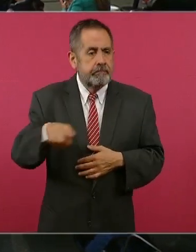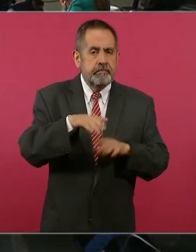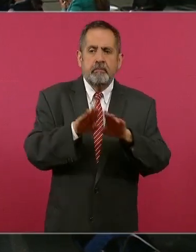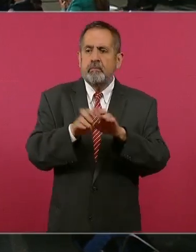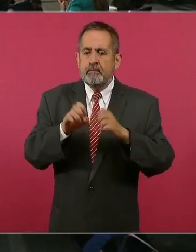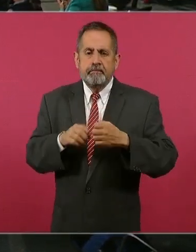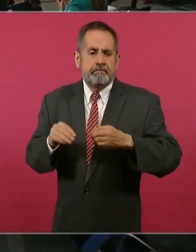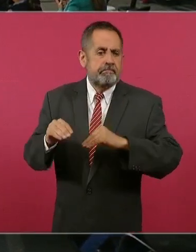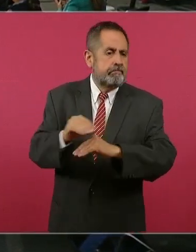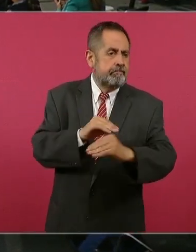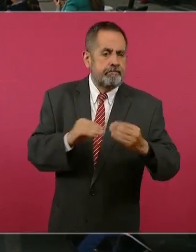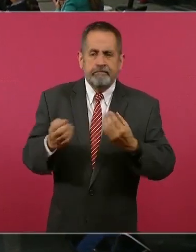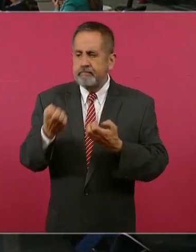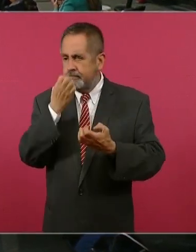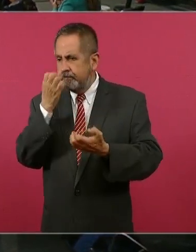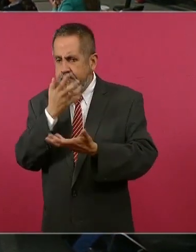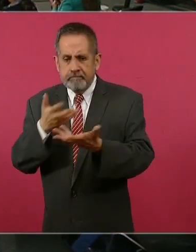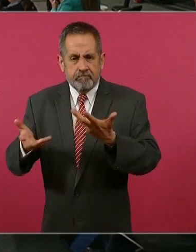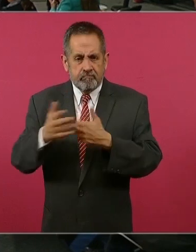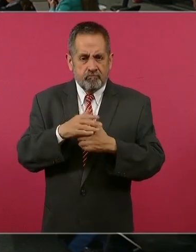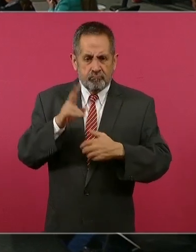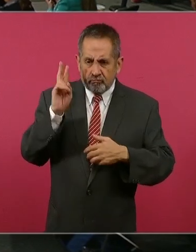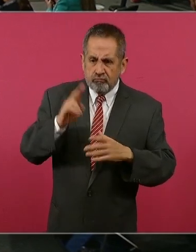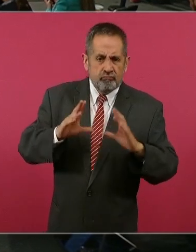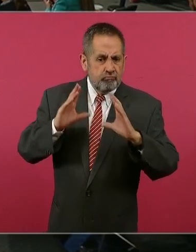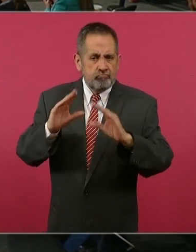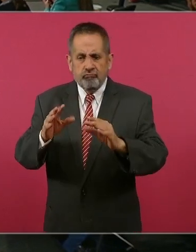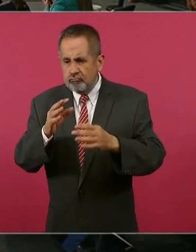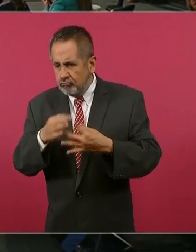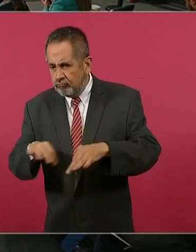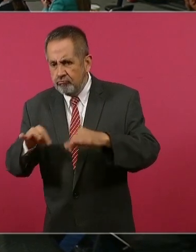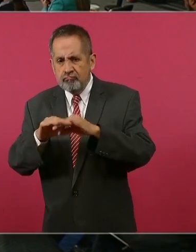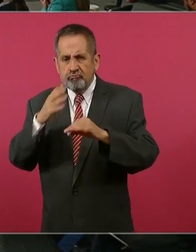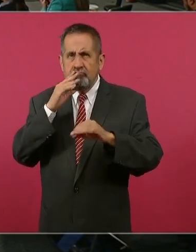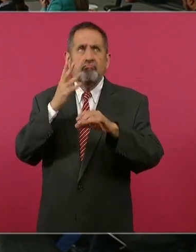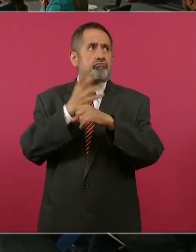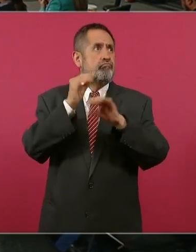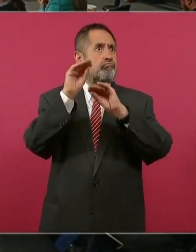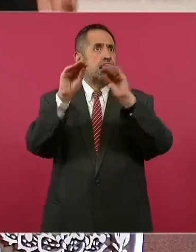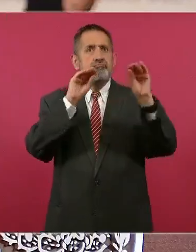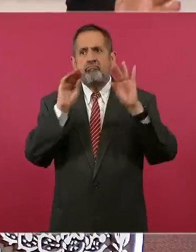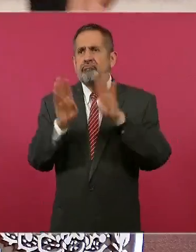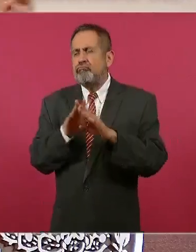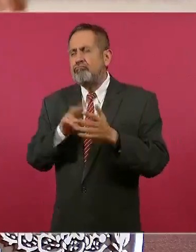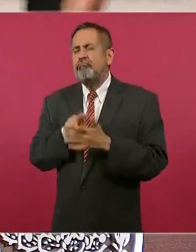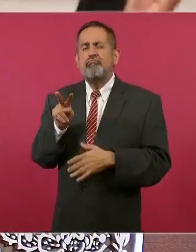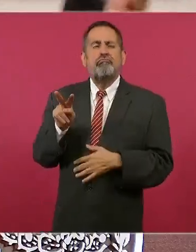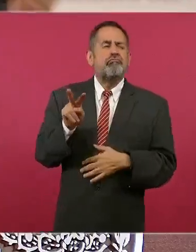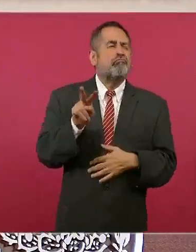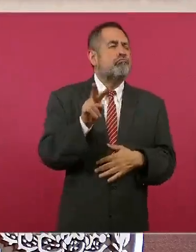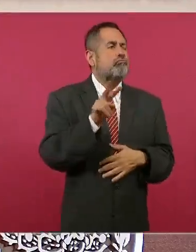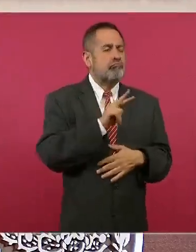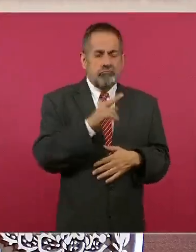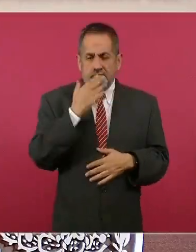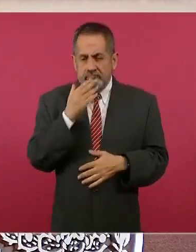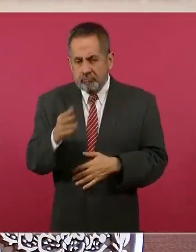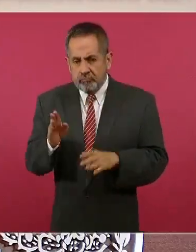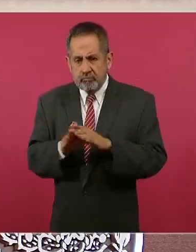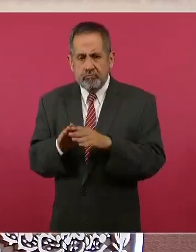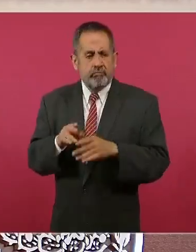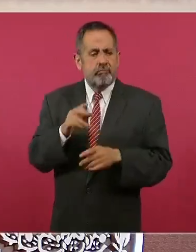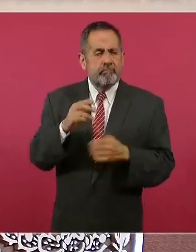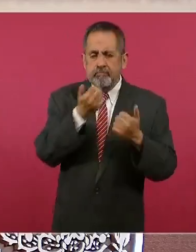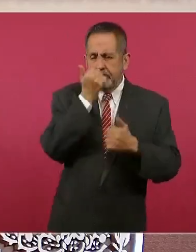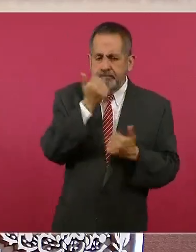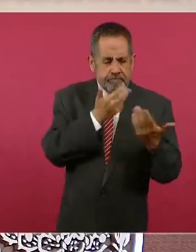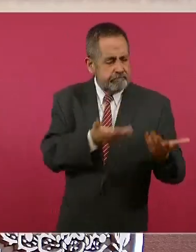la dinámica escolar, si está alfabetizado, cómo está adornado, las cosas que realizan, si cómo son recibidos los